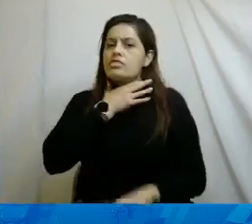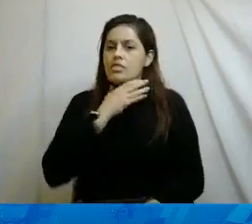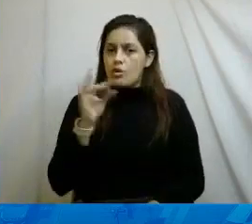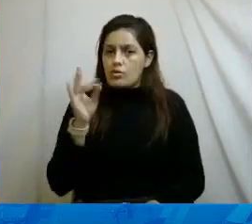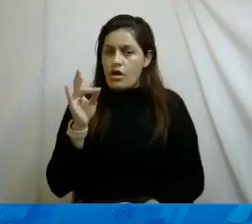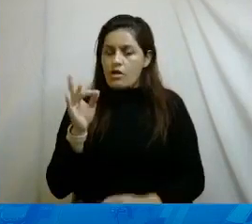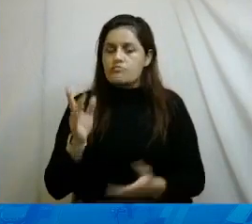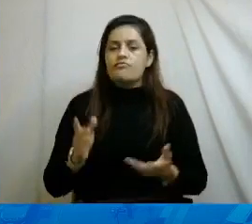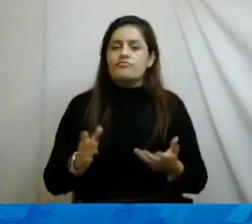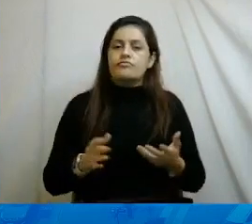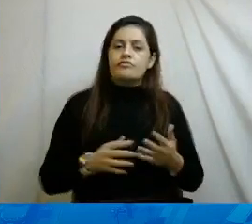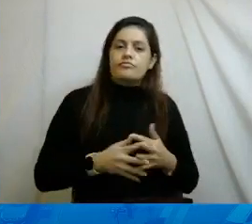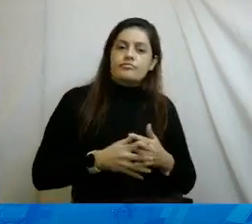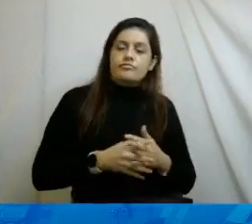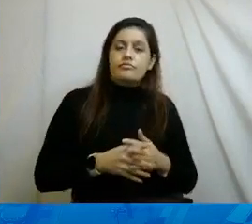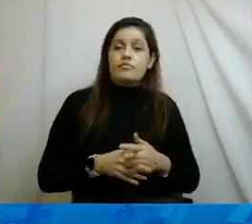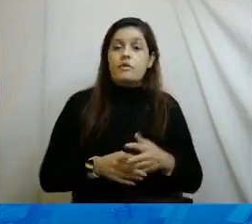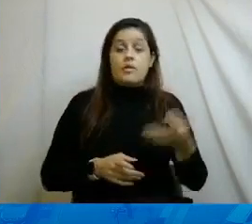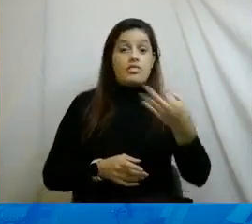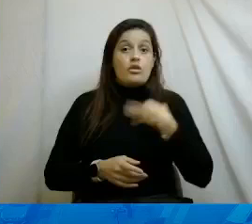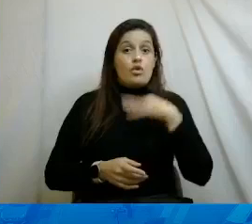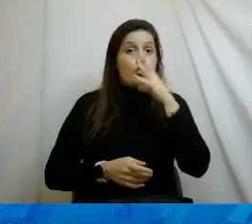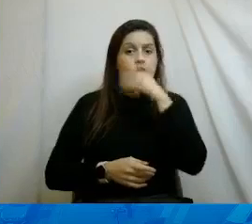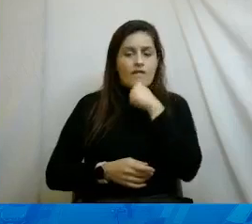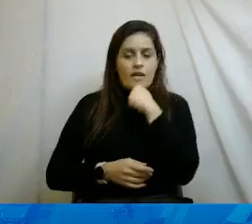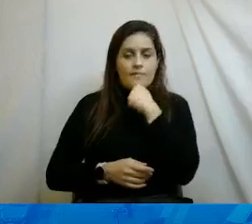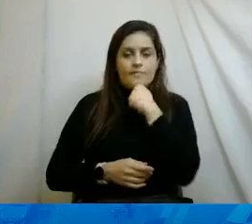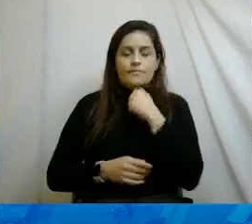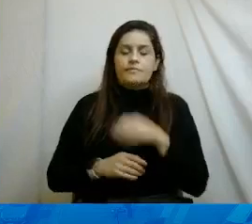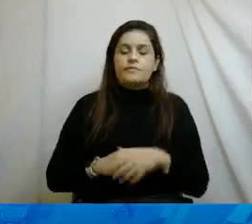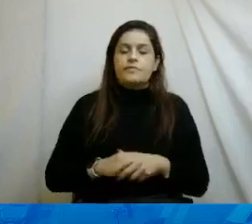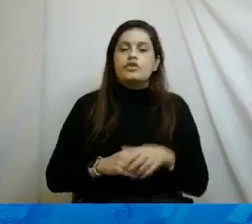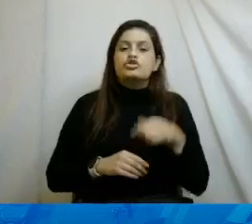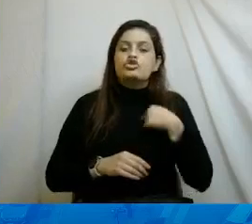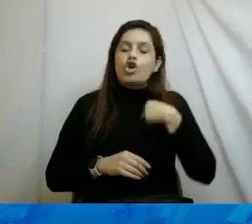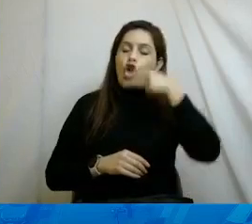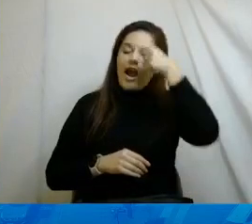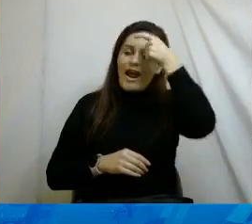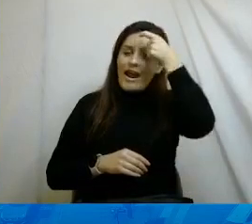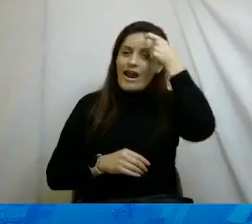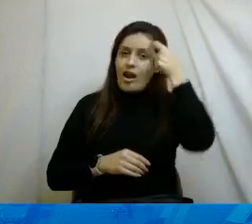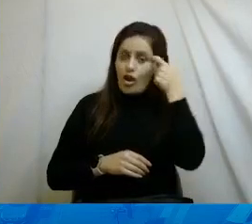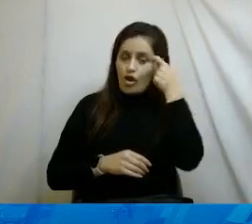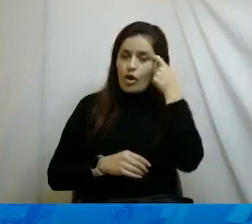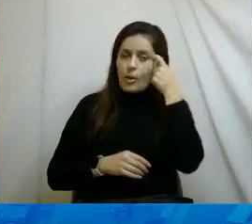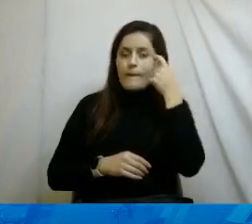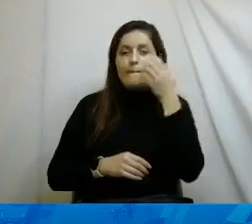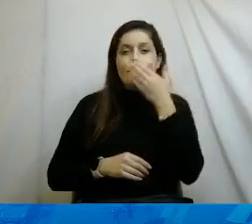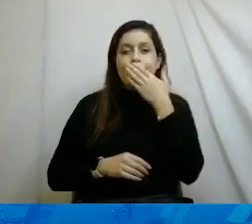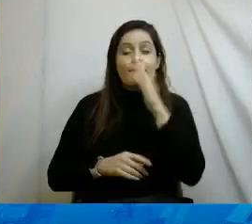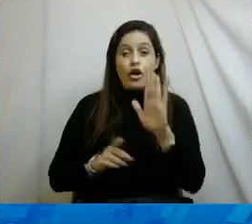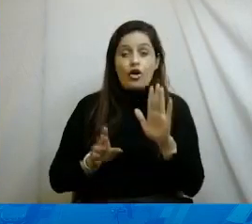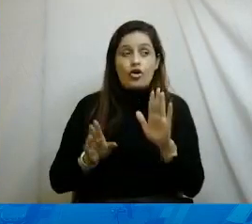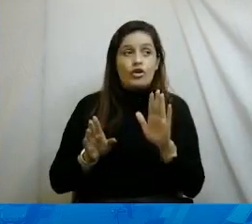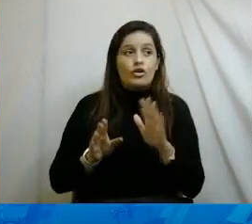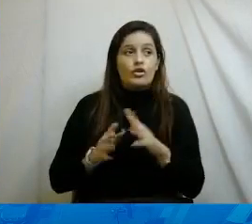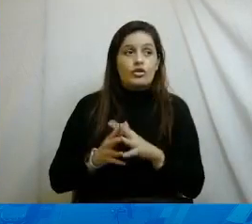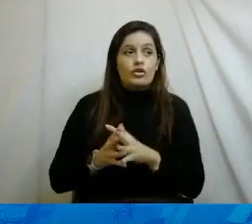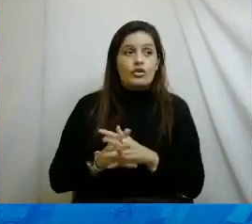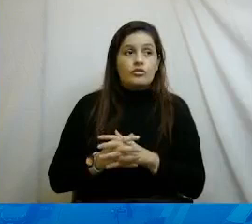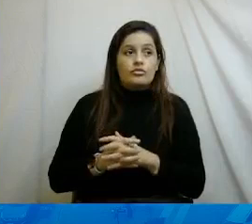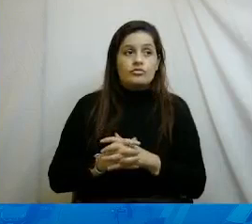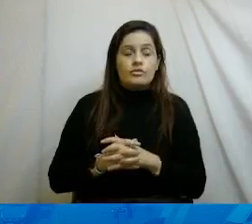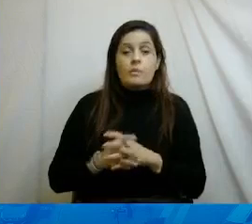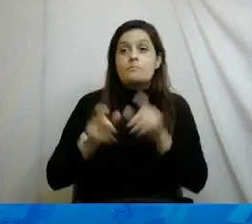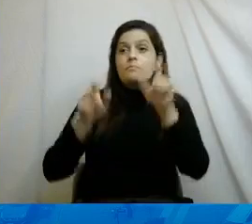deuda, pero que se dijo que no existía. Por lo tanto, creo yo que para los efectos de que especialmente la